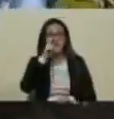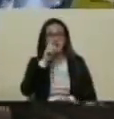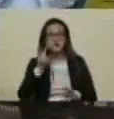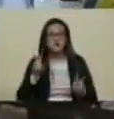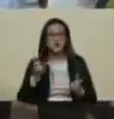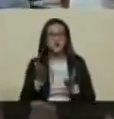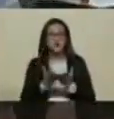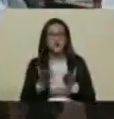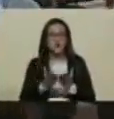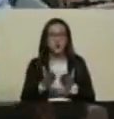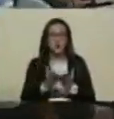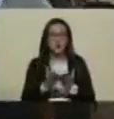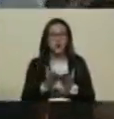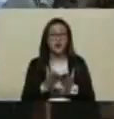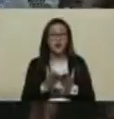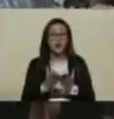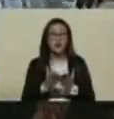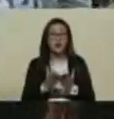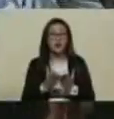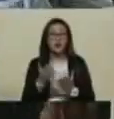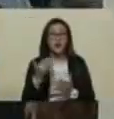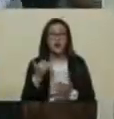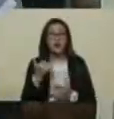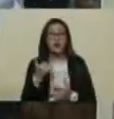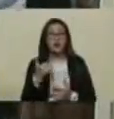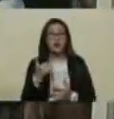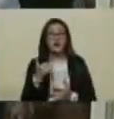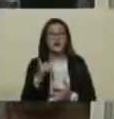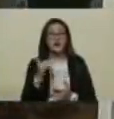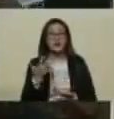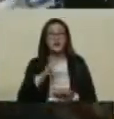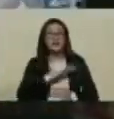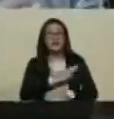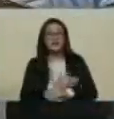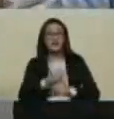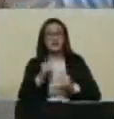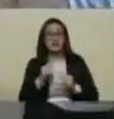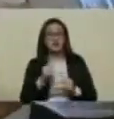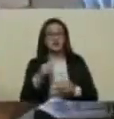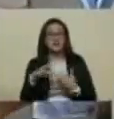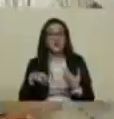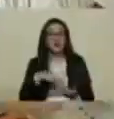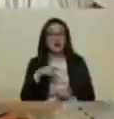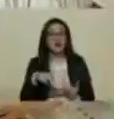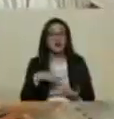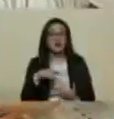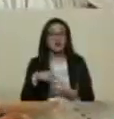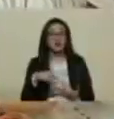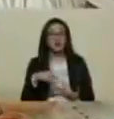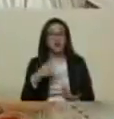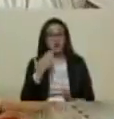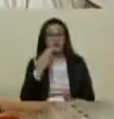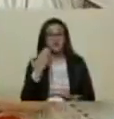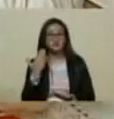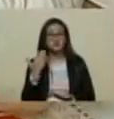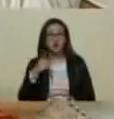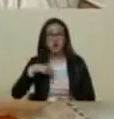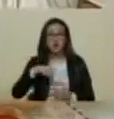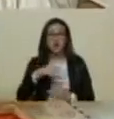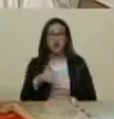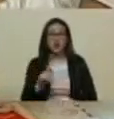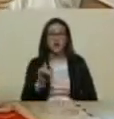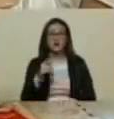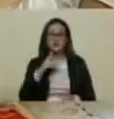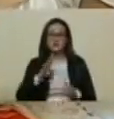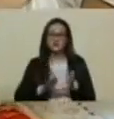escolar, nosotros nos cargamos de esa energía y esa fortaleza que como revolucionarios usted tiene y nosotros tenemos